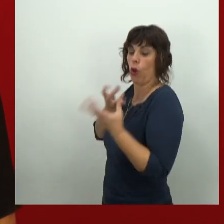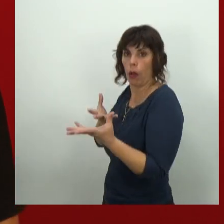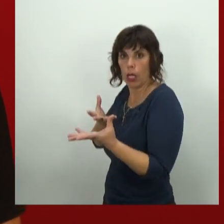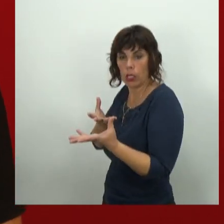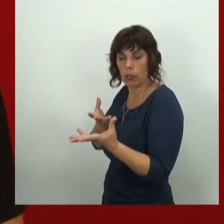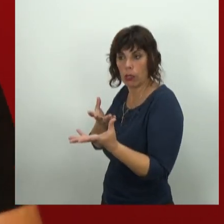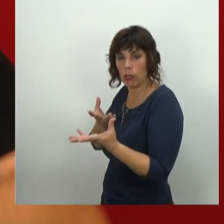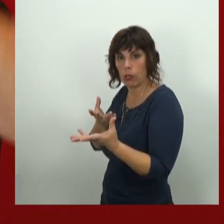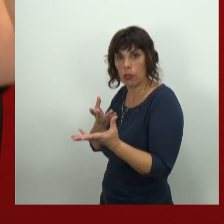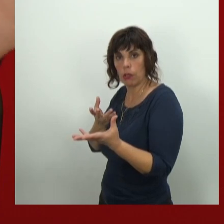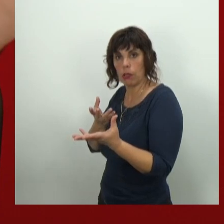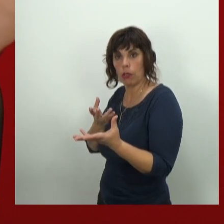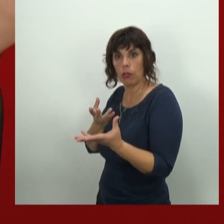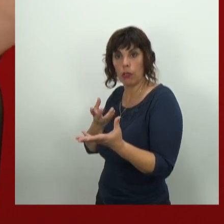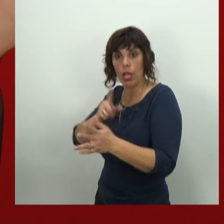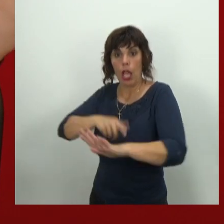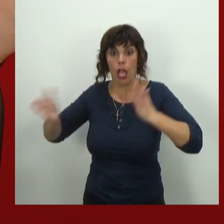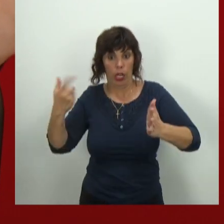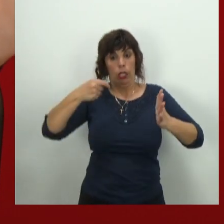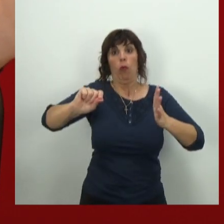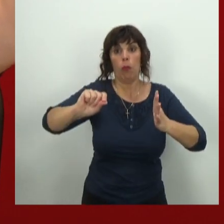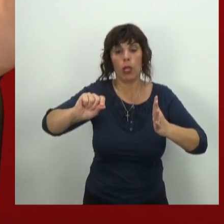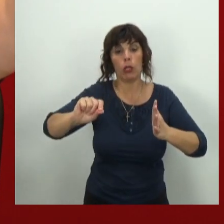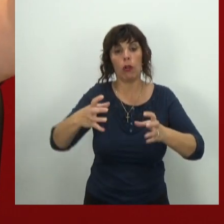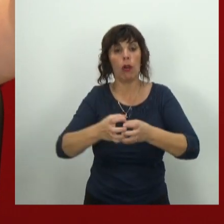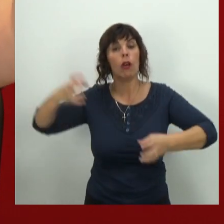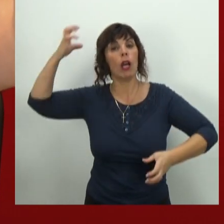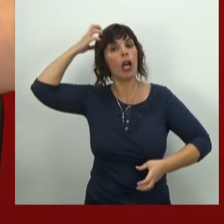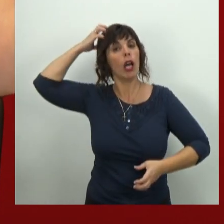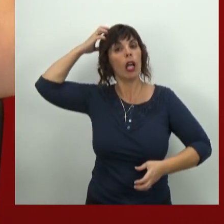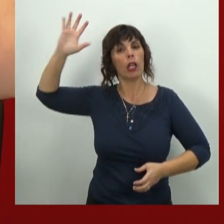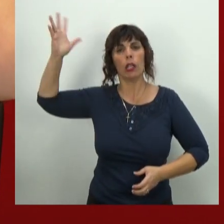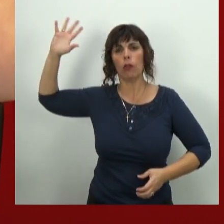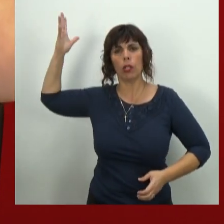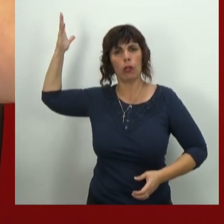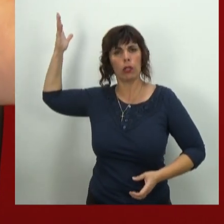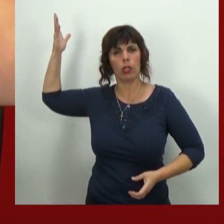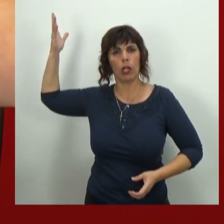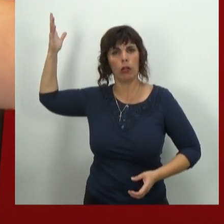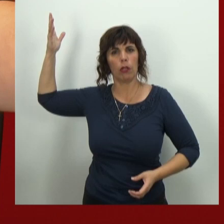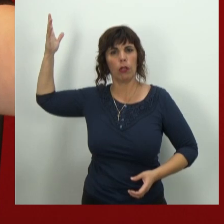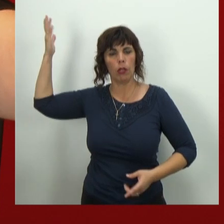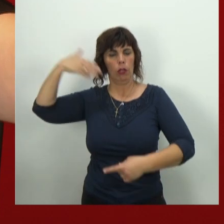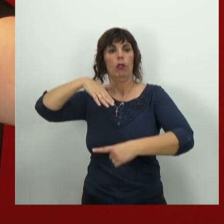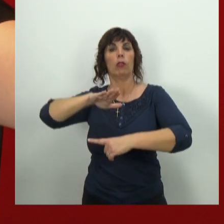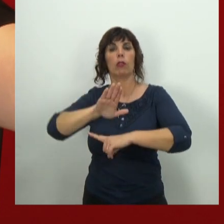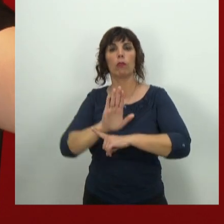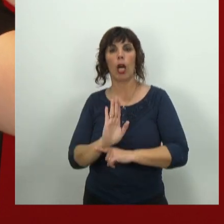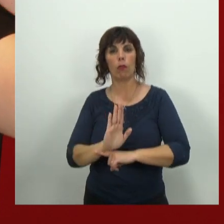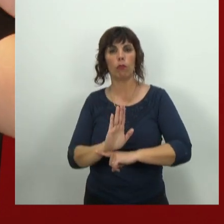entonces, en ese momento, el reino de los cielos se